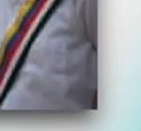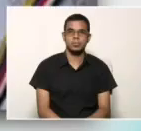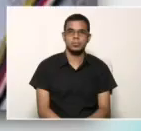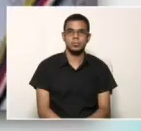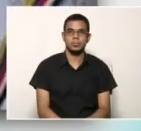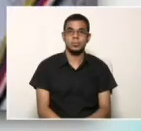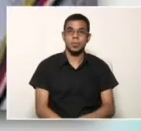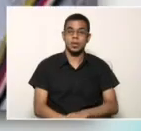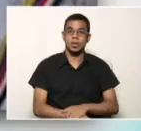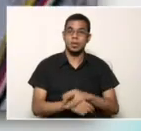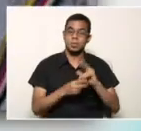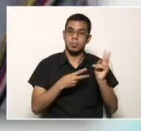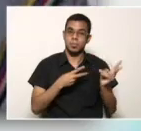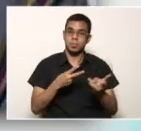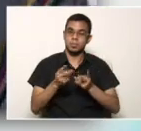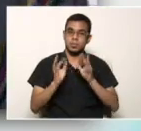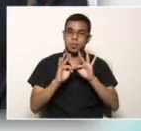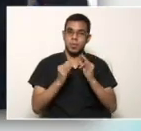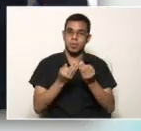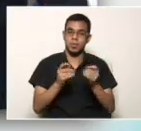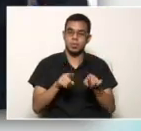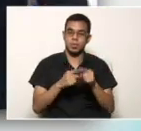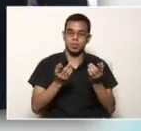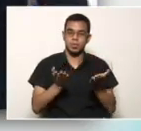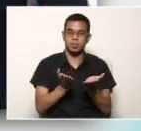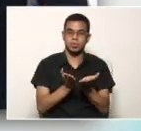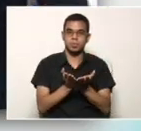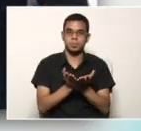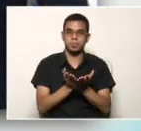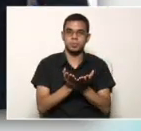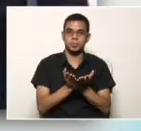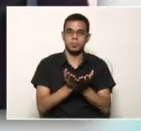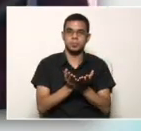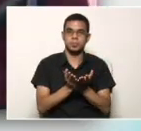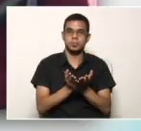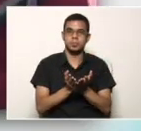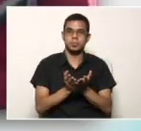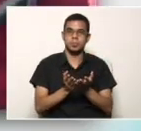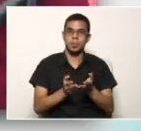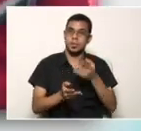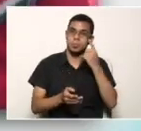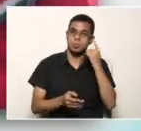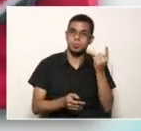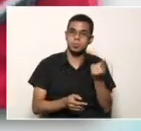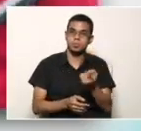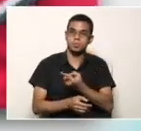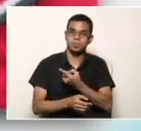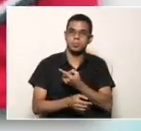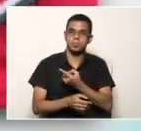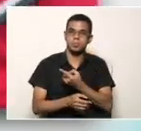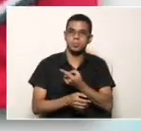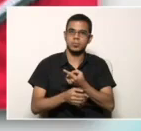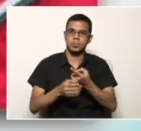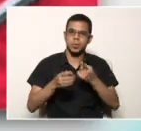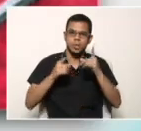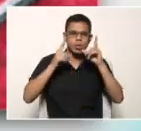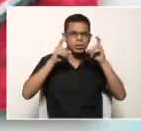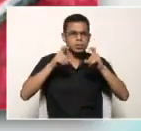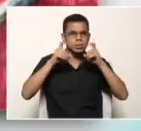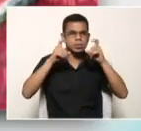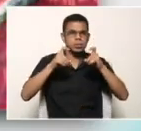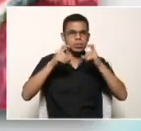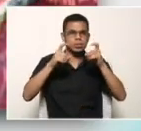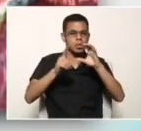Bienvenidos a tu programa Cada Familia Una Escuela. Mi nombre, Juan Túnez. Edecanes militantes de vida, constructores de patria. Les hablaré sobre el